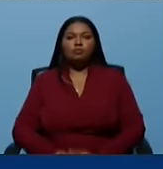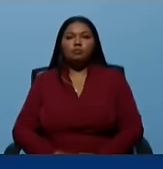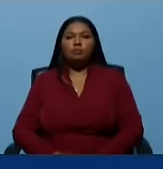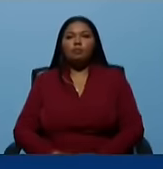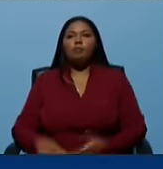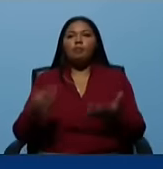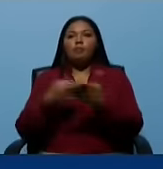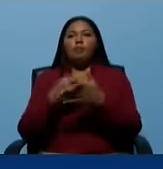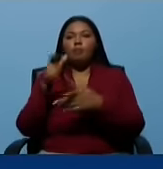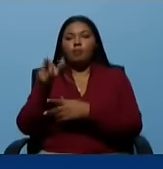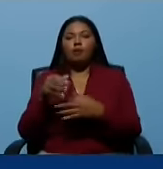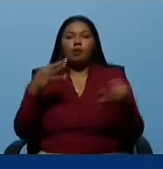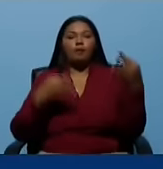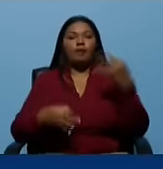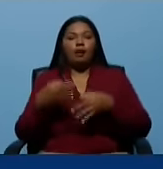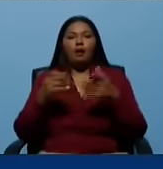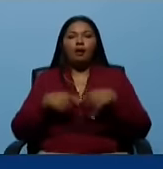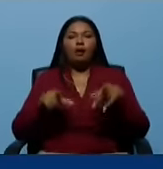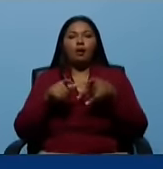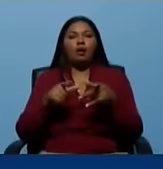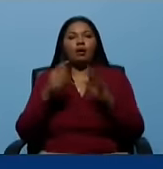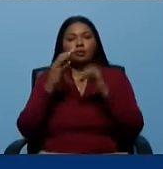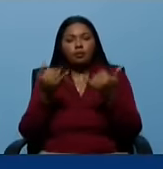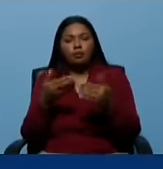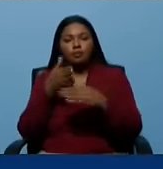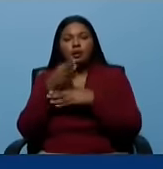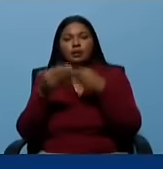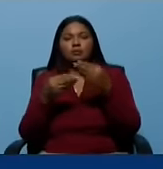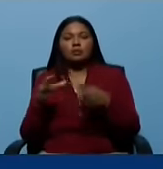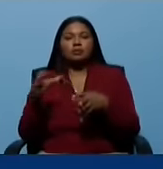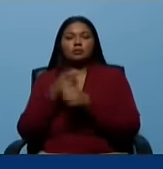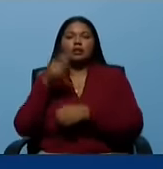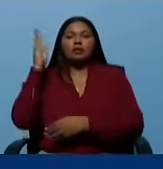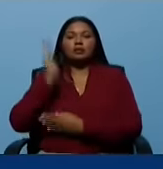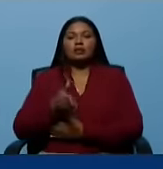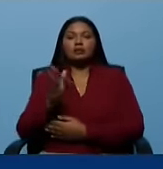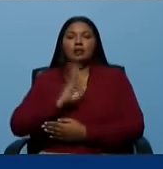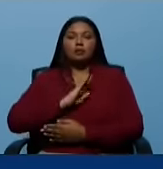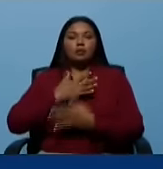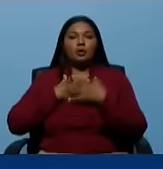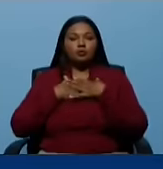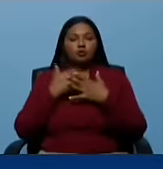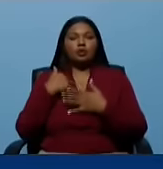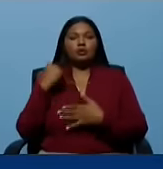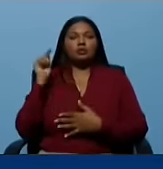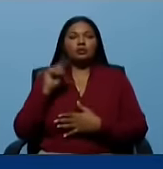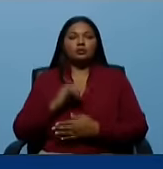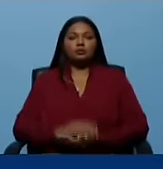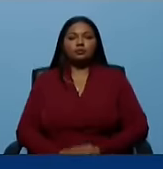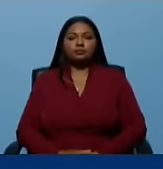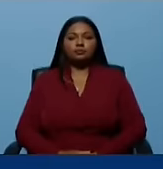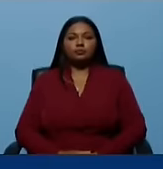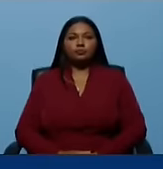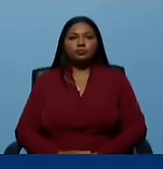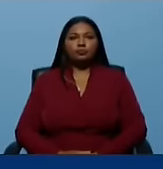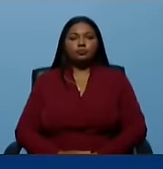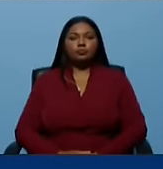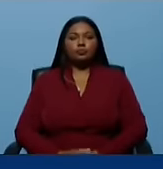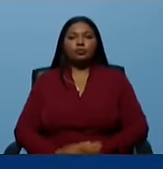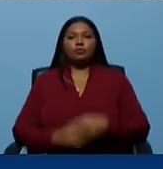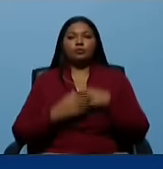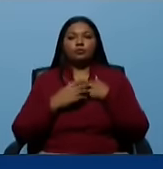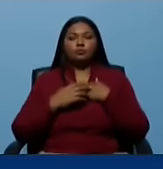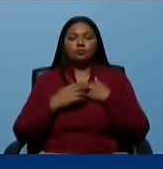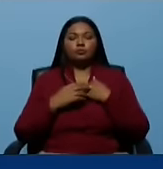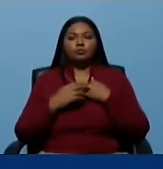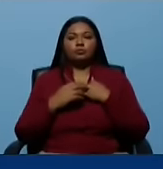distrito a un juez de de tal Y va a hacer una una sentencia a mi favor y una persona con el poder de eso lo puede hacer